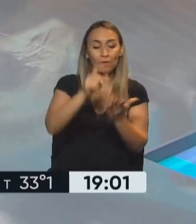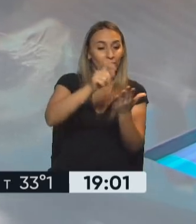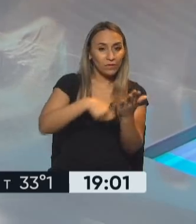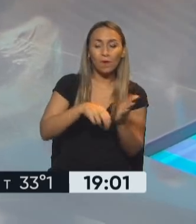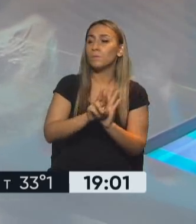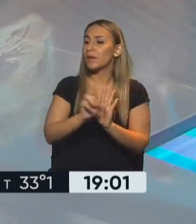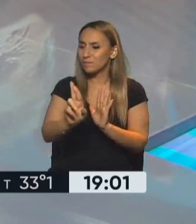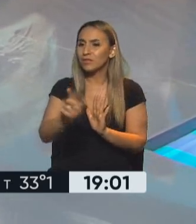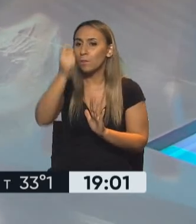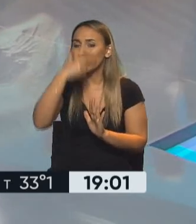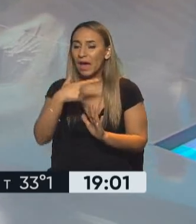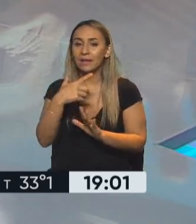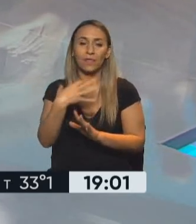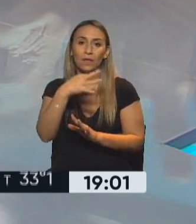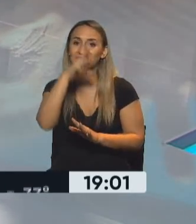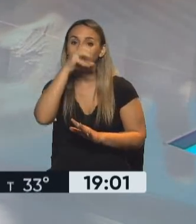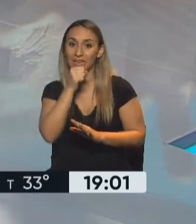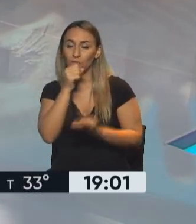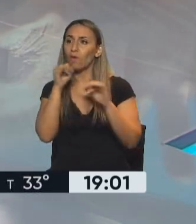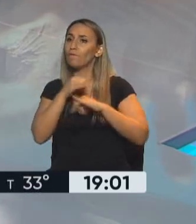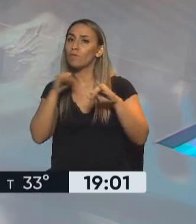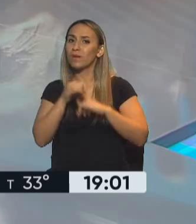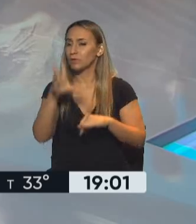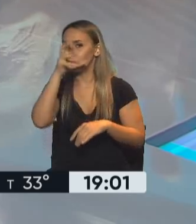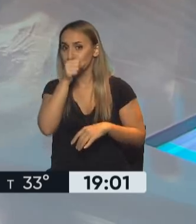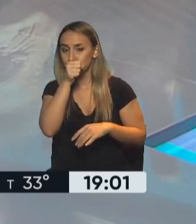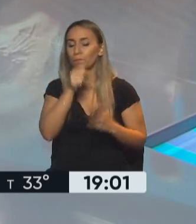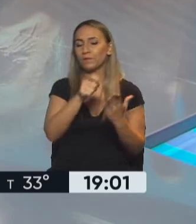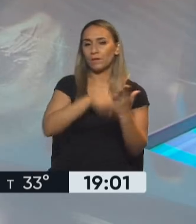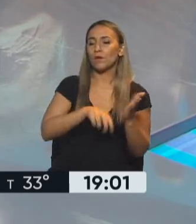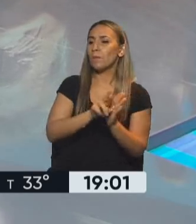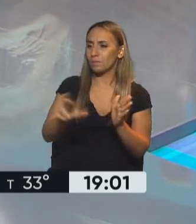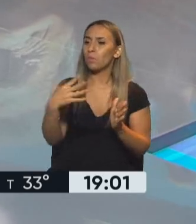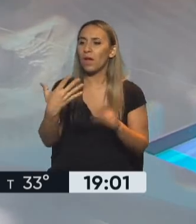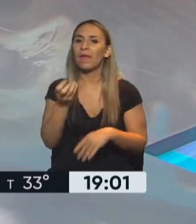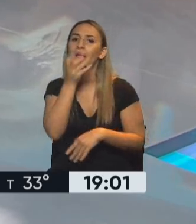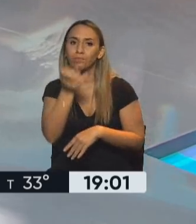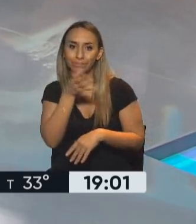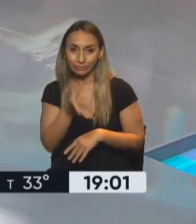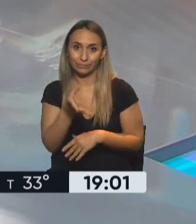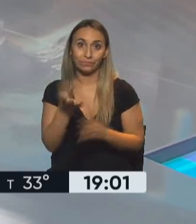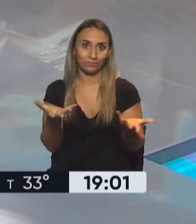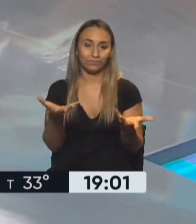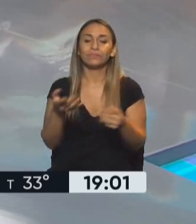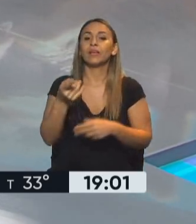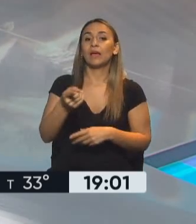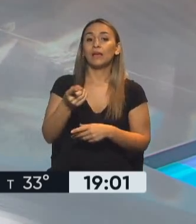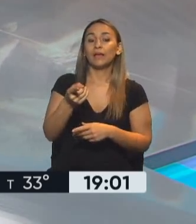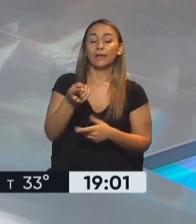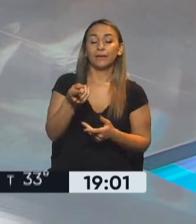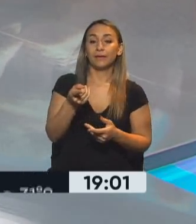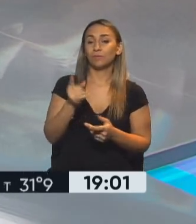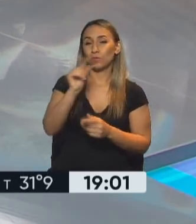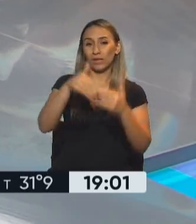guardar determinada información, resguardar determinada información. Enseguida abordamos eso, pero antes el informe, ¿te parece?, de Gabriel Gamarra con